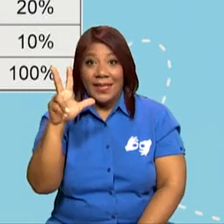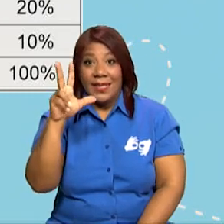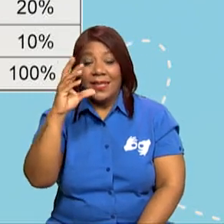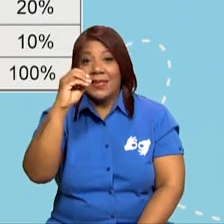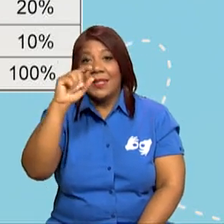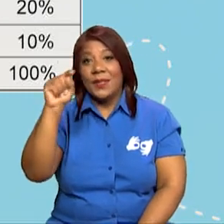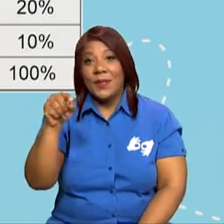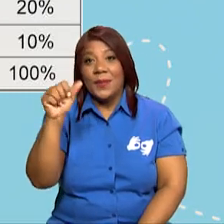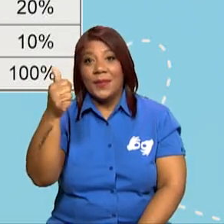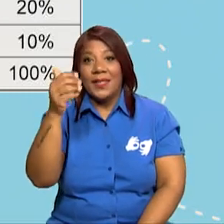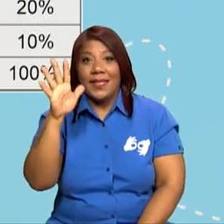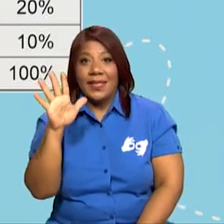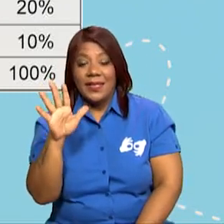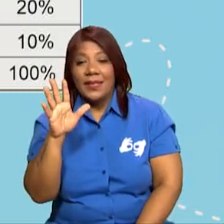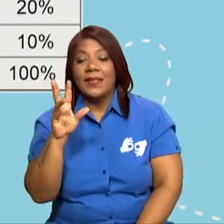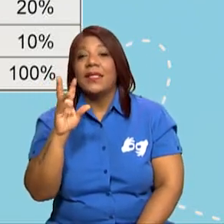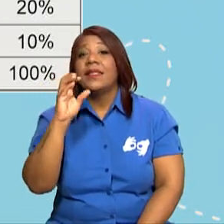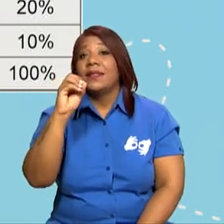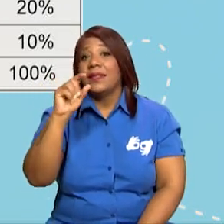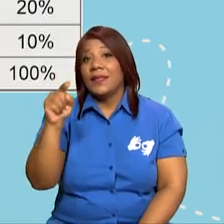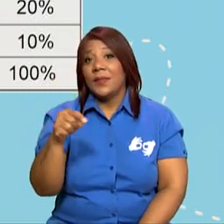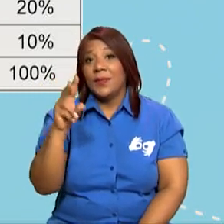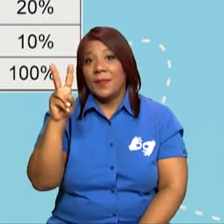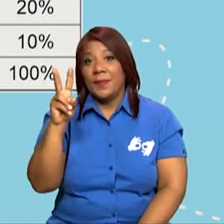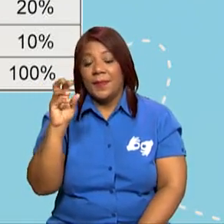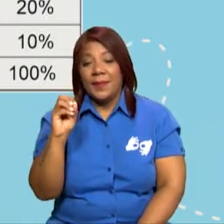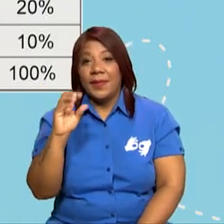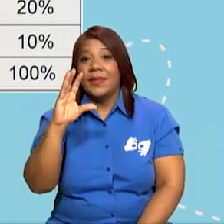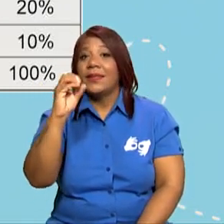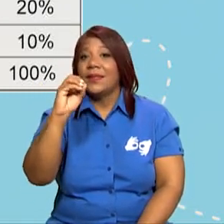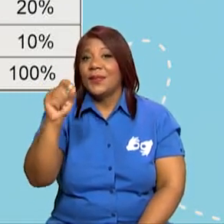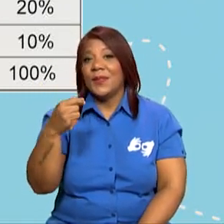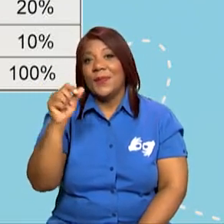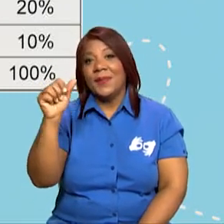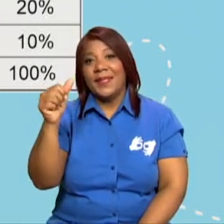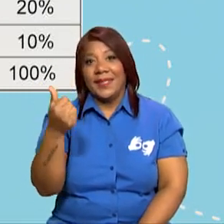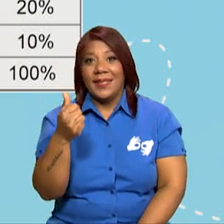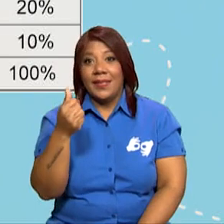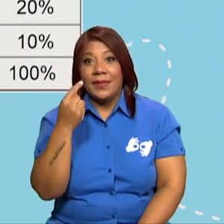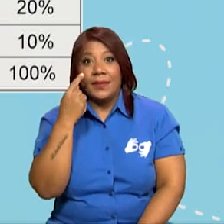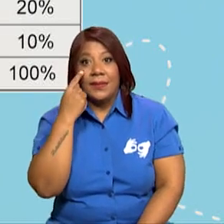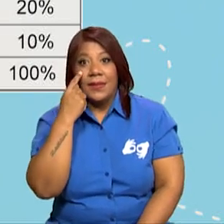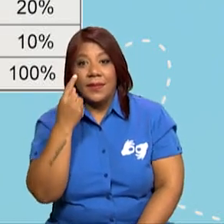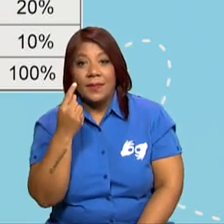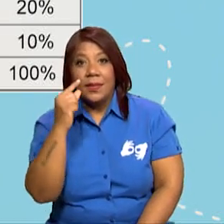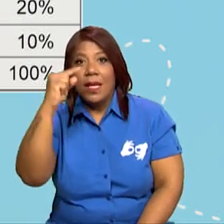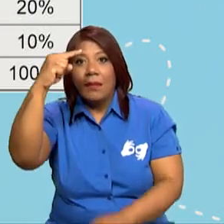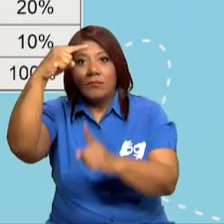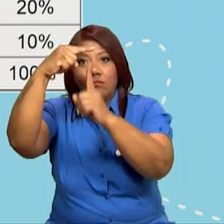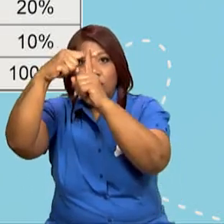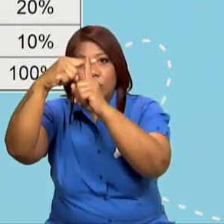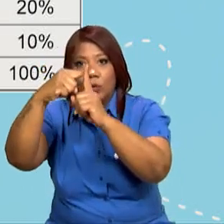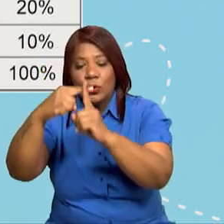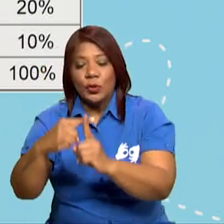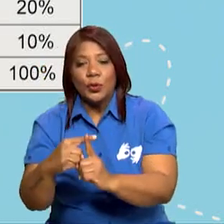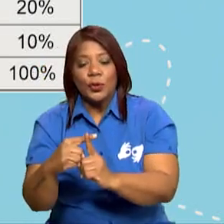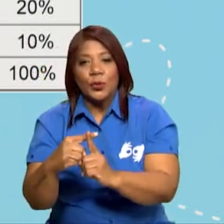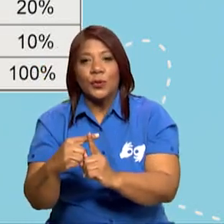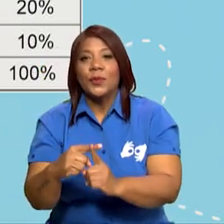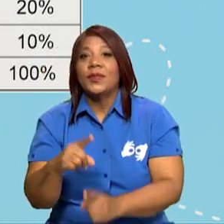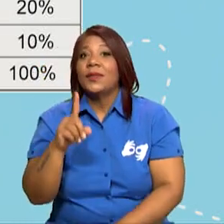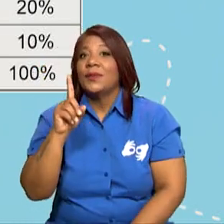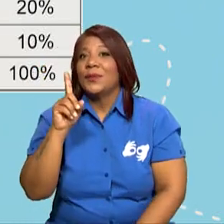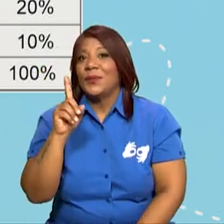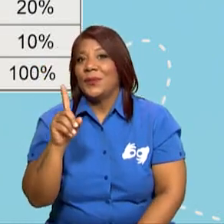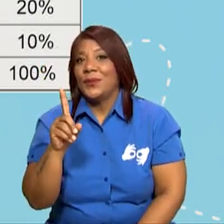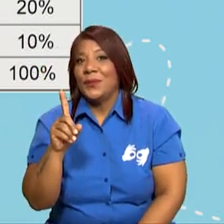sí. 0,25, 0,20, 0,10. Y algo muy particular es que la suma de todos ellos nos va a dar 1.